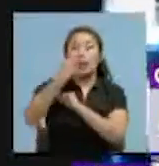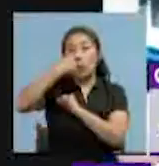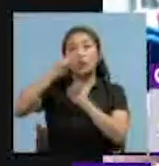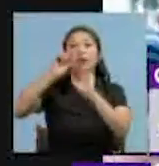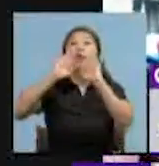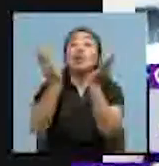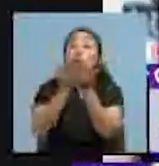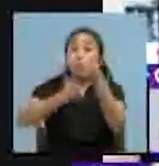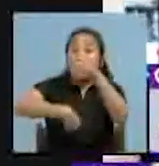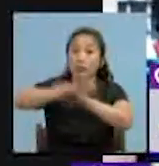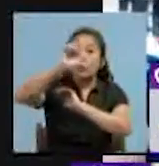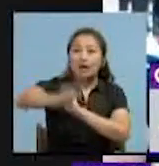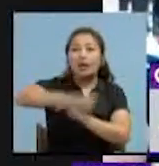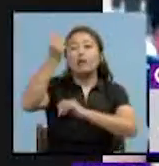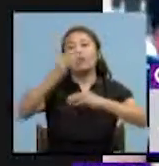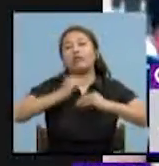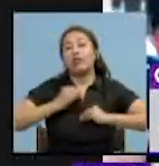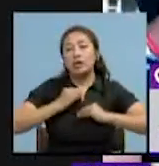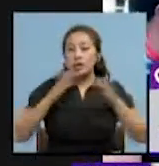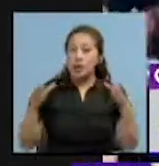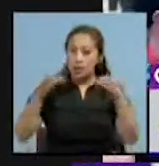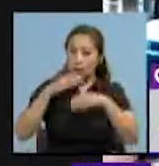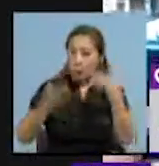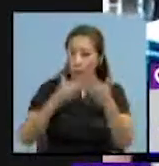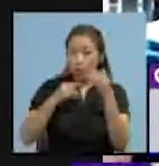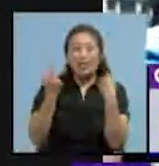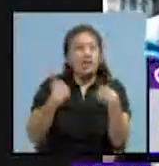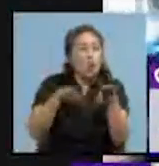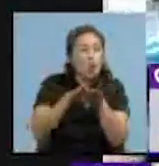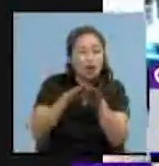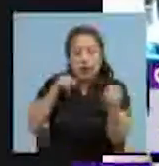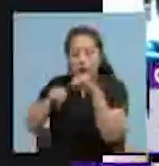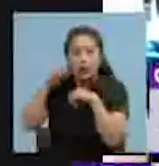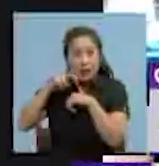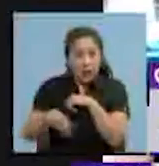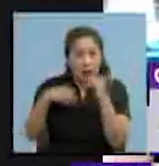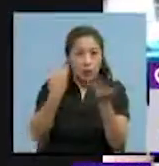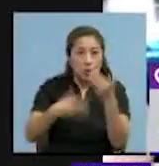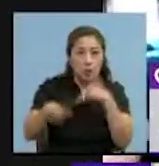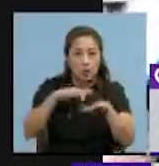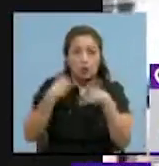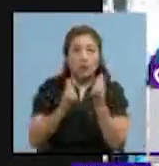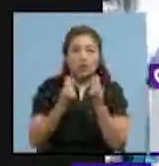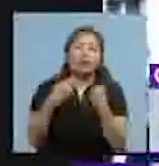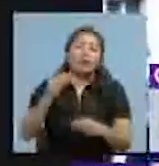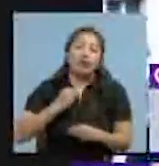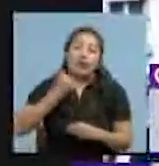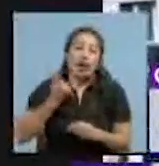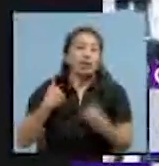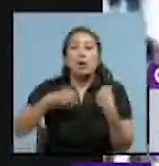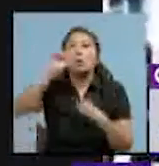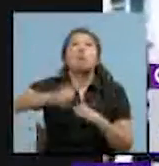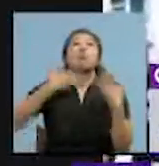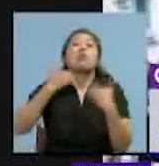mundo. Tenemos toda la fe. Si el equipo juega como jugó contra Nigeria, bueno, tenemos toda la fe para ganarle a cualquiera. Está